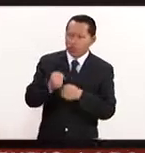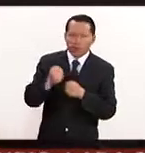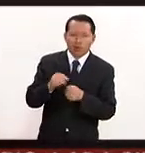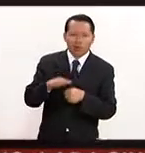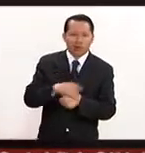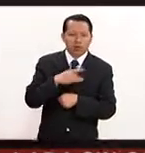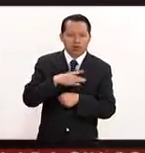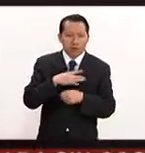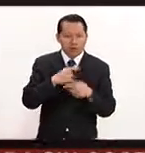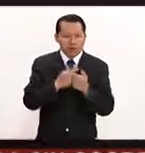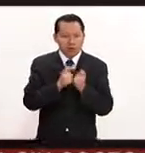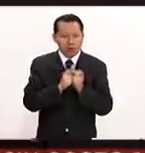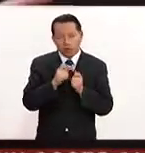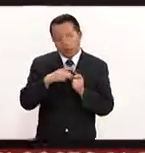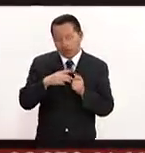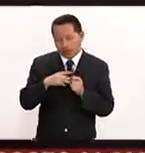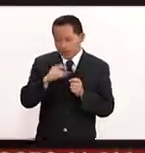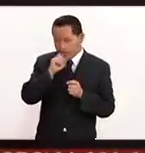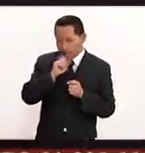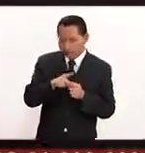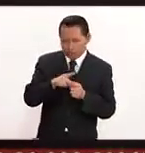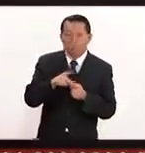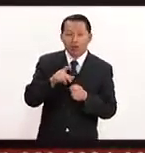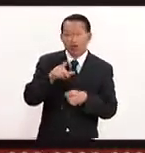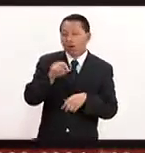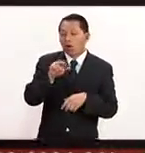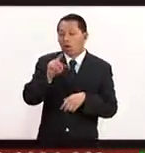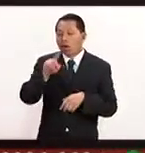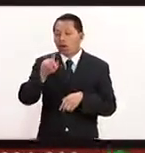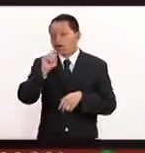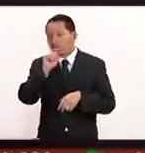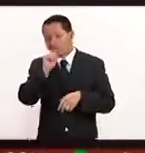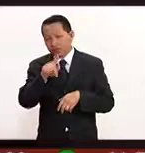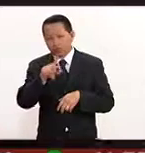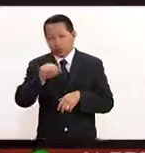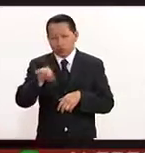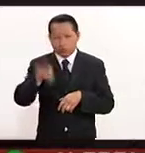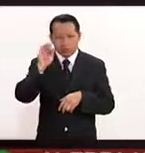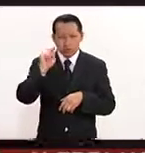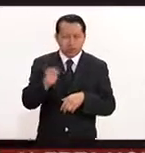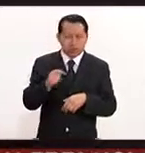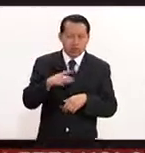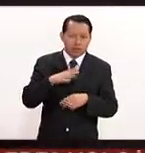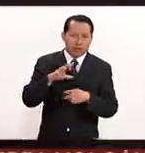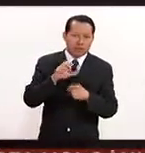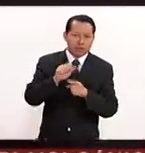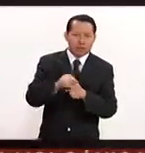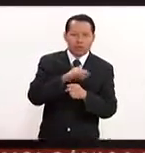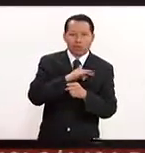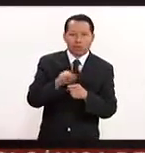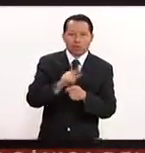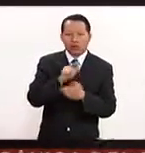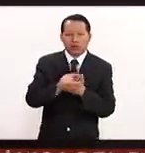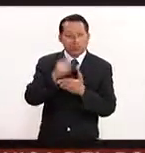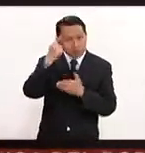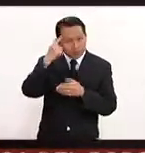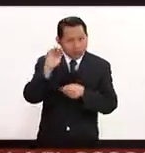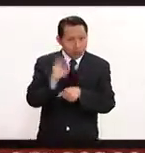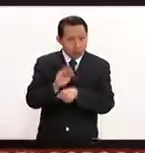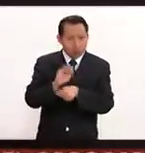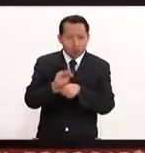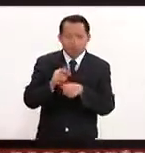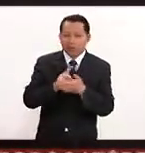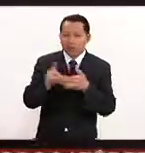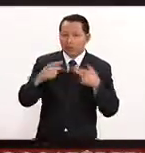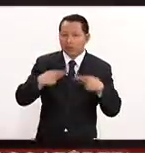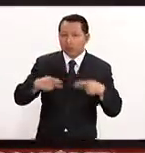de escaños del Partido Conservador. En la Cámara de los Lores, que son los no elegidos, fue donde se logró esta enmienda para proteger los derechos de los